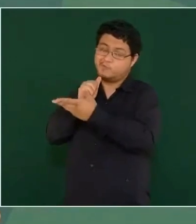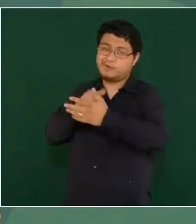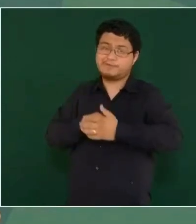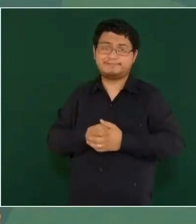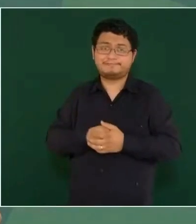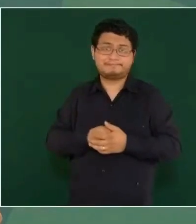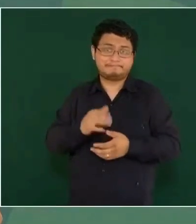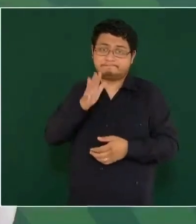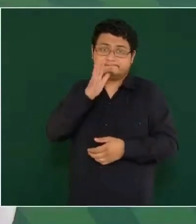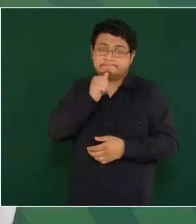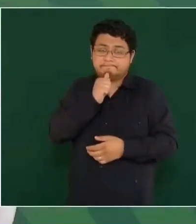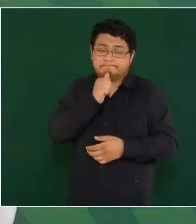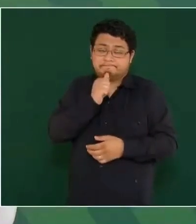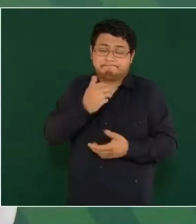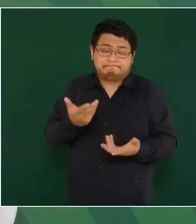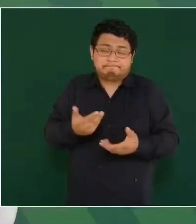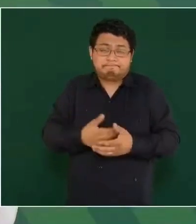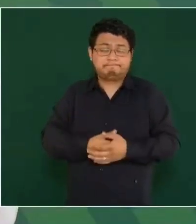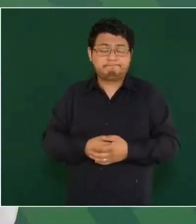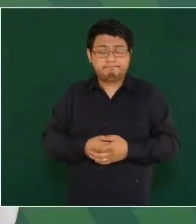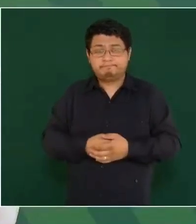no se puede